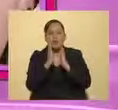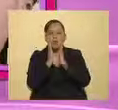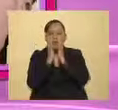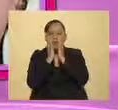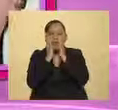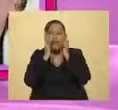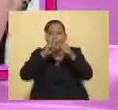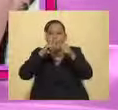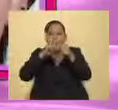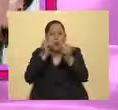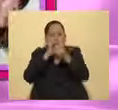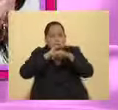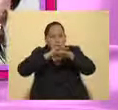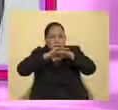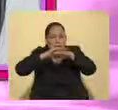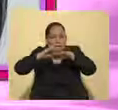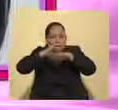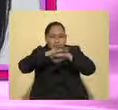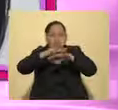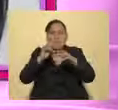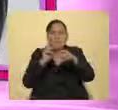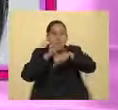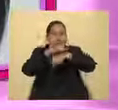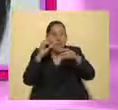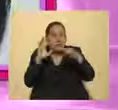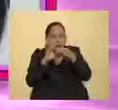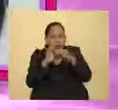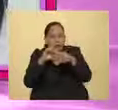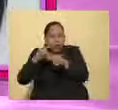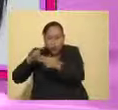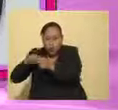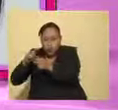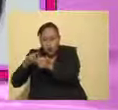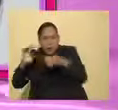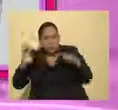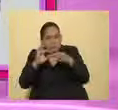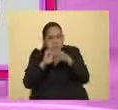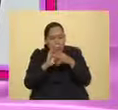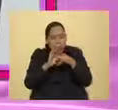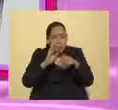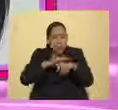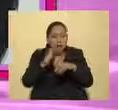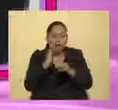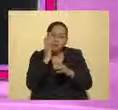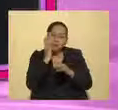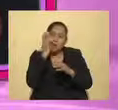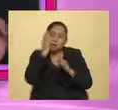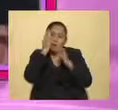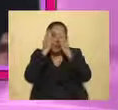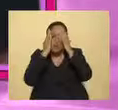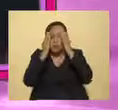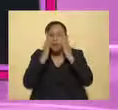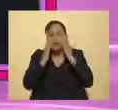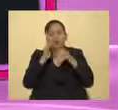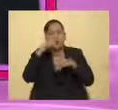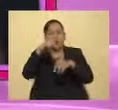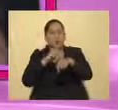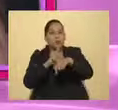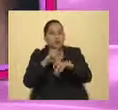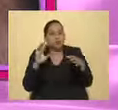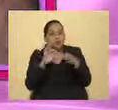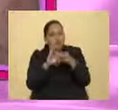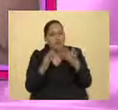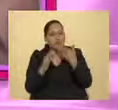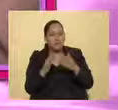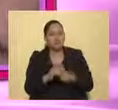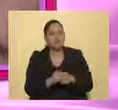el color de la piel conforme más y más y más la vas usando. Estoy